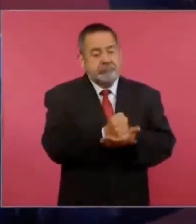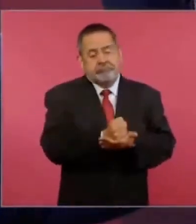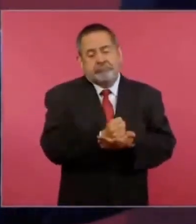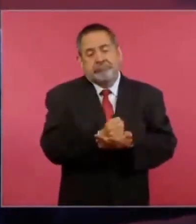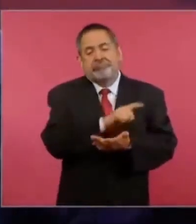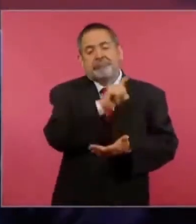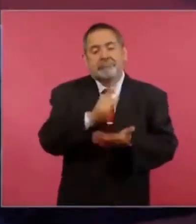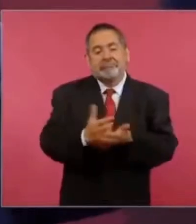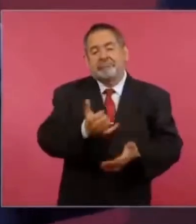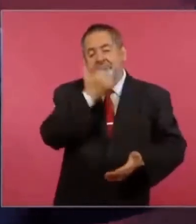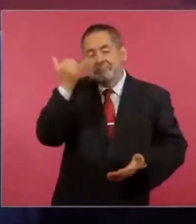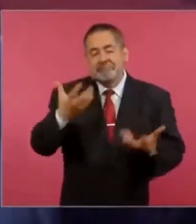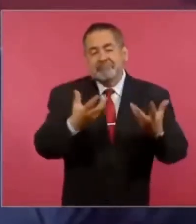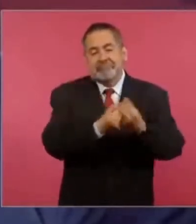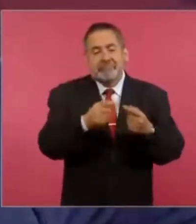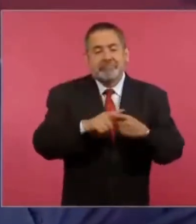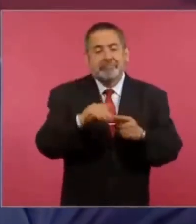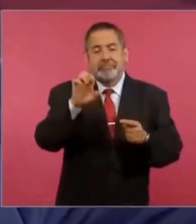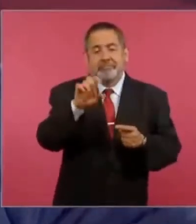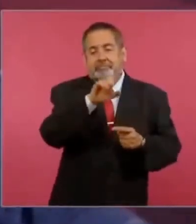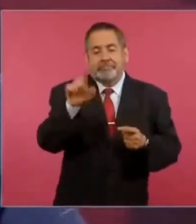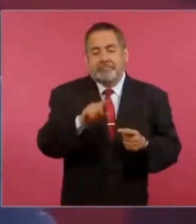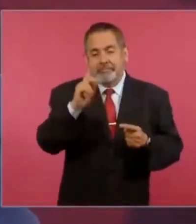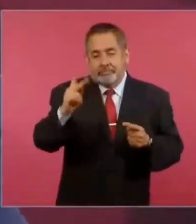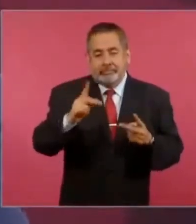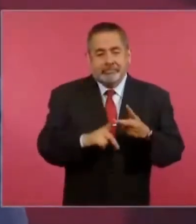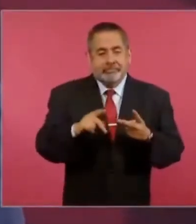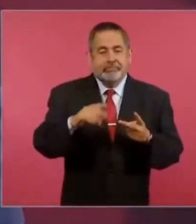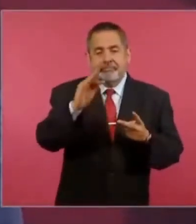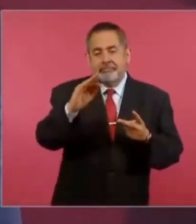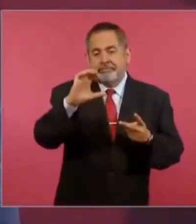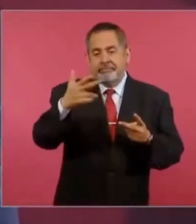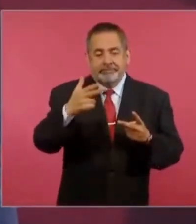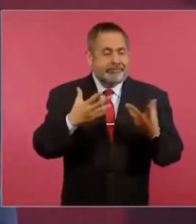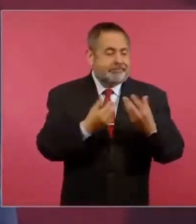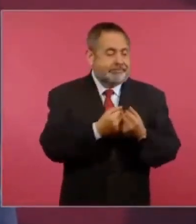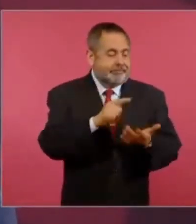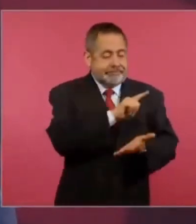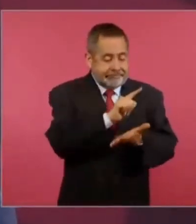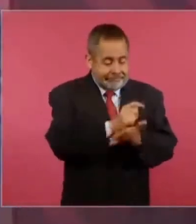aprobaron lo de Zedillo y aprobaron lo de Calderón.